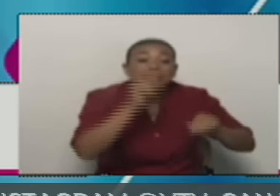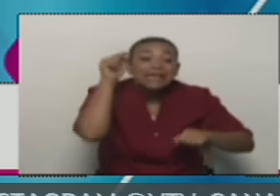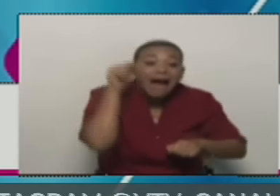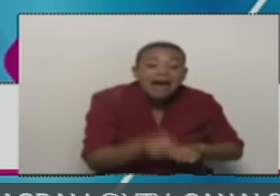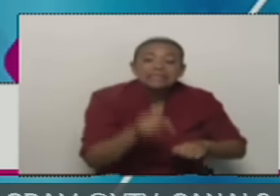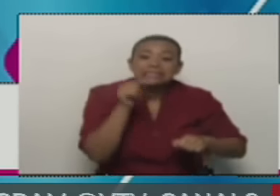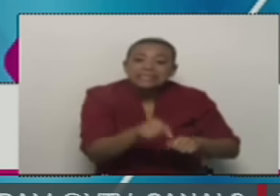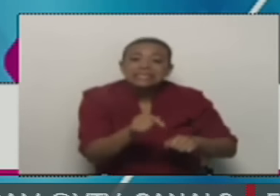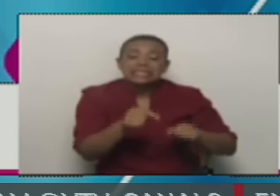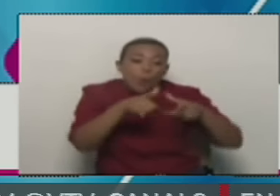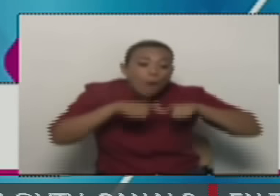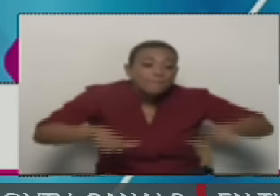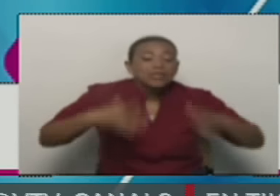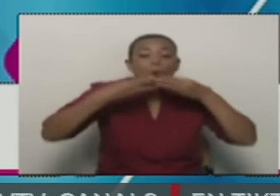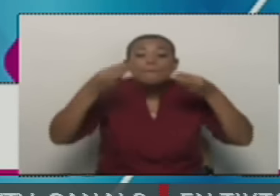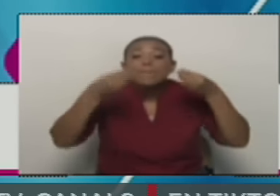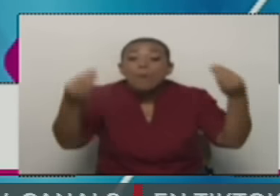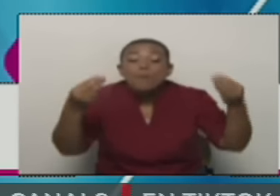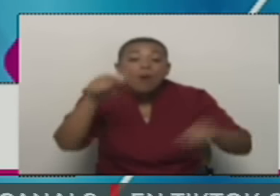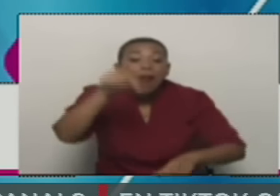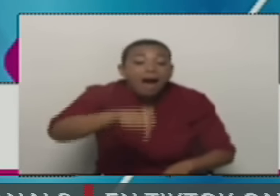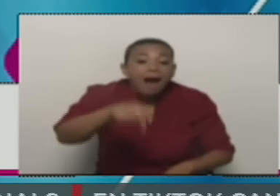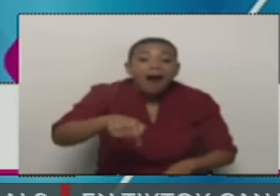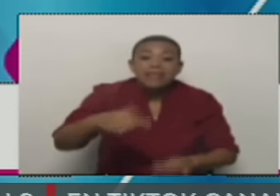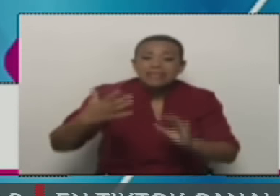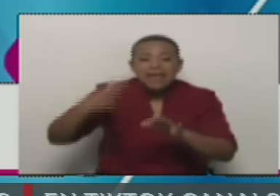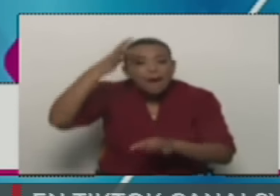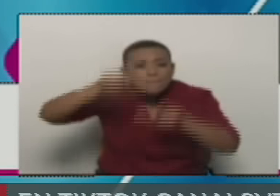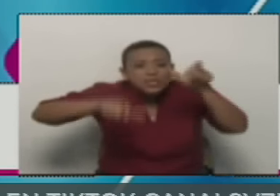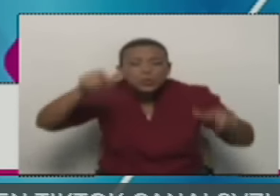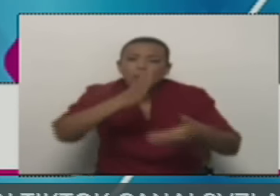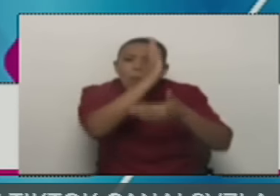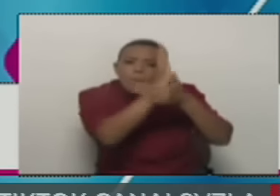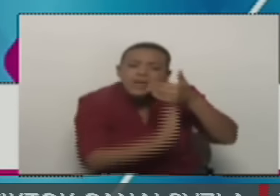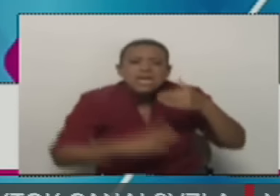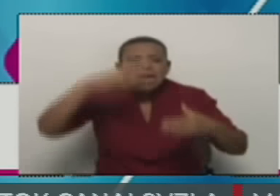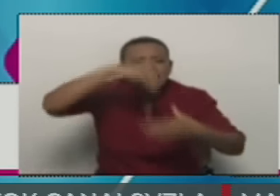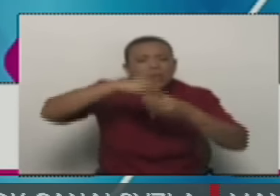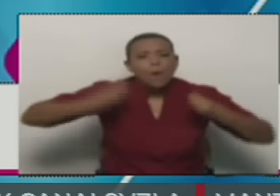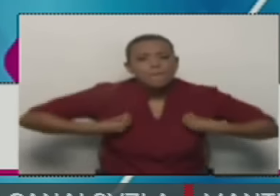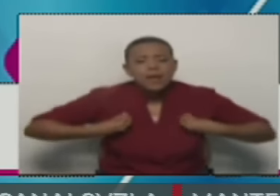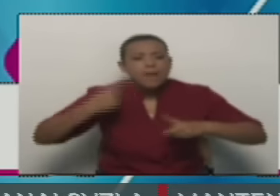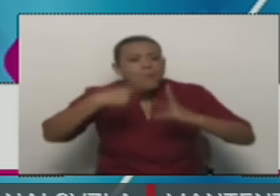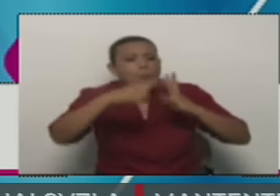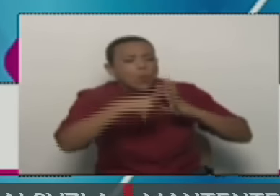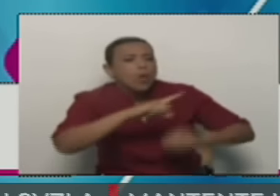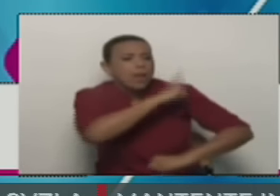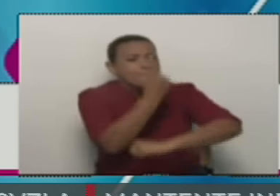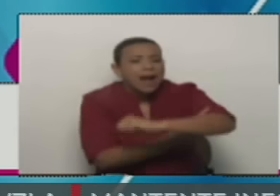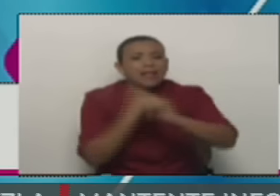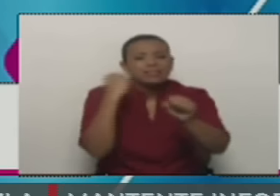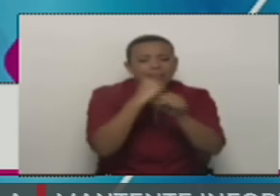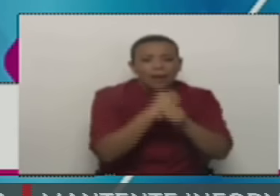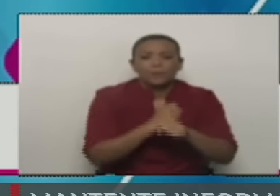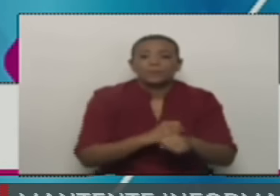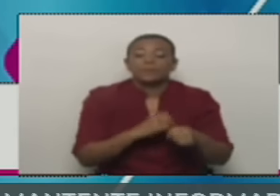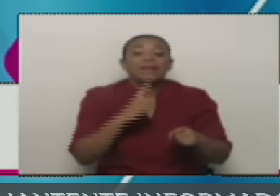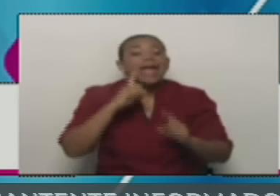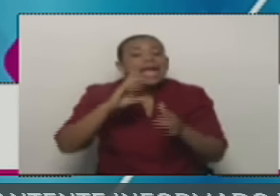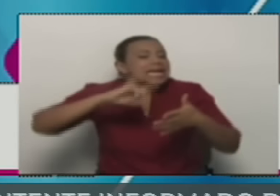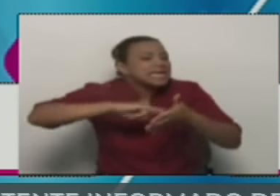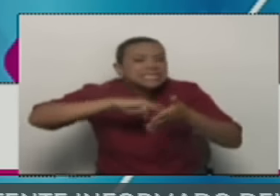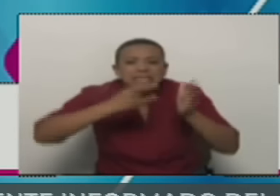a nivel de los espacios de organización de mayor nivel de desagregación que tengan los distintos fuerzas de trabajo en el país. Es decir,